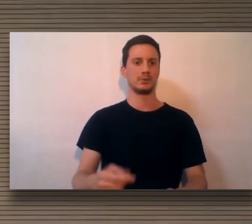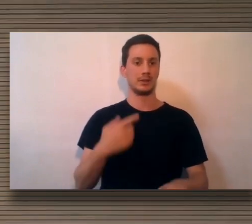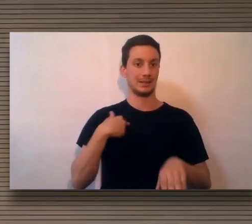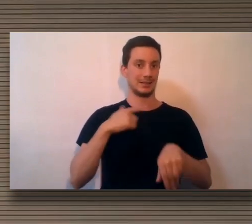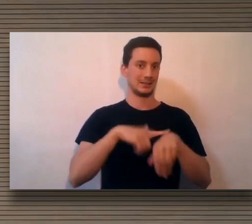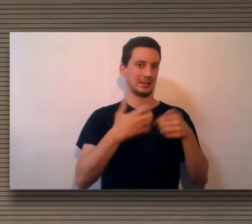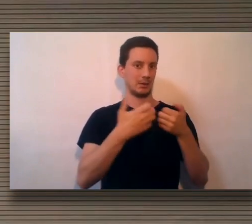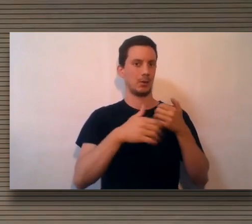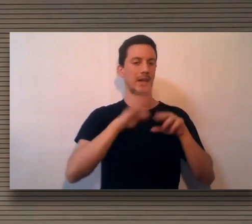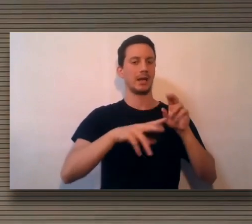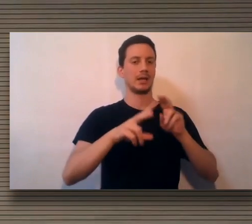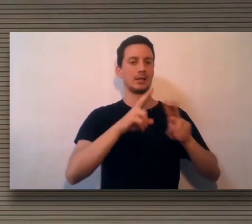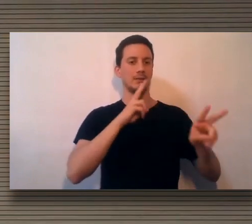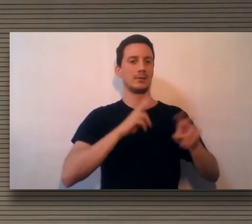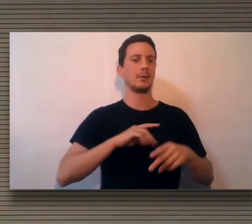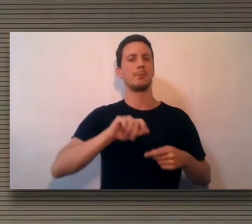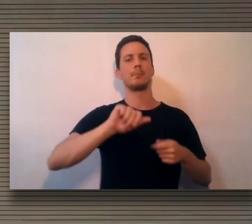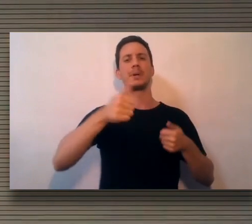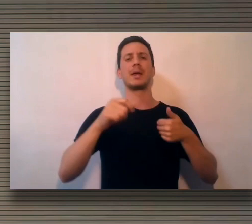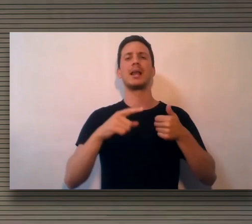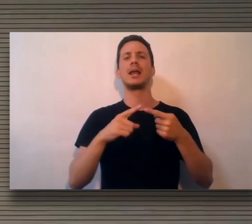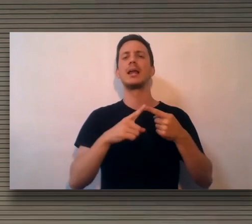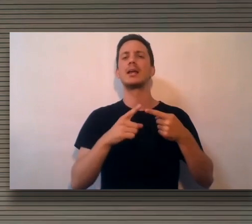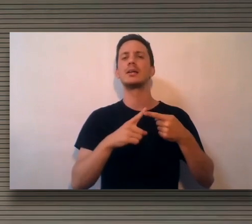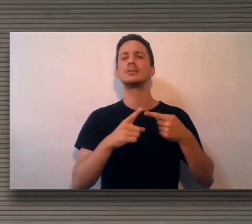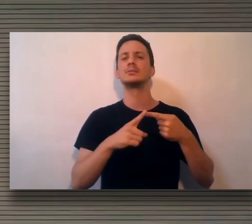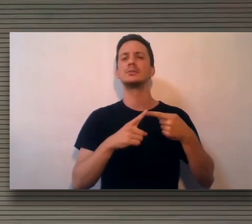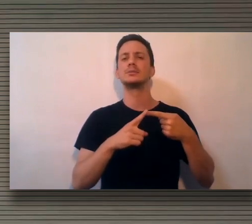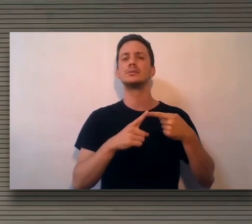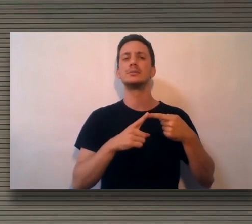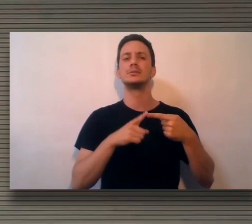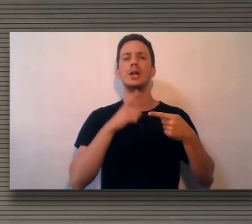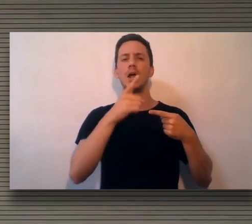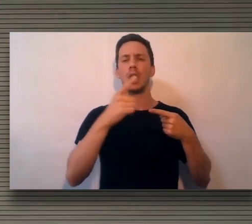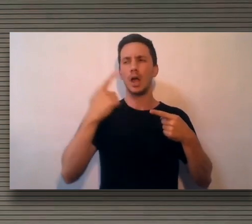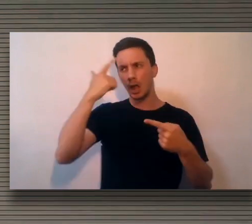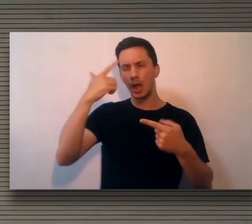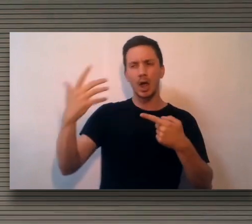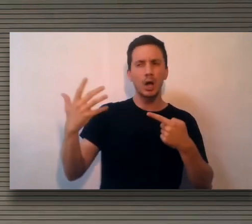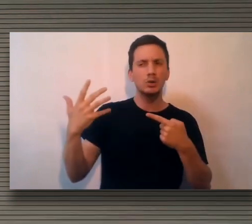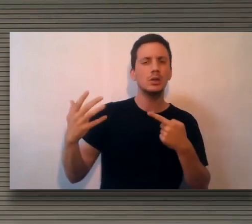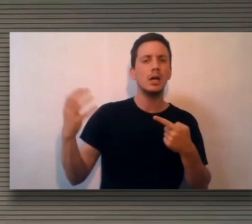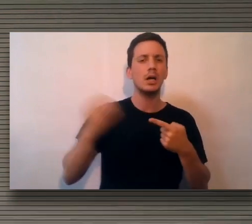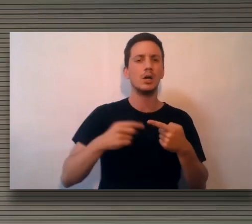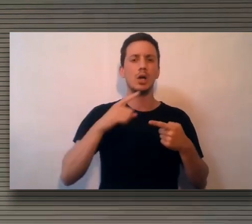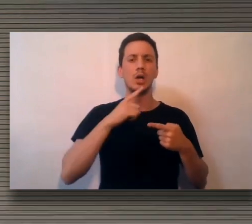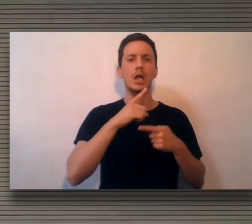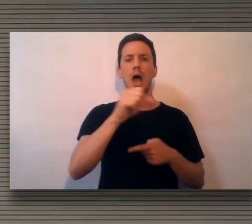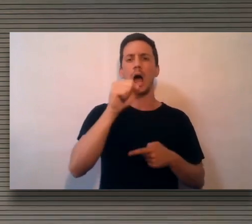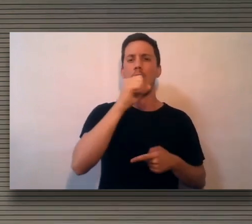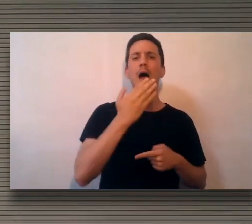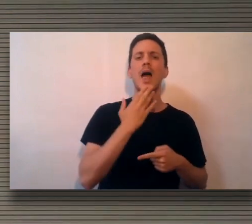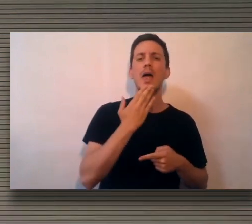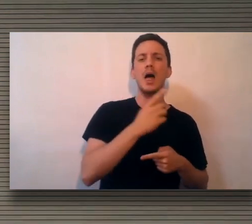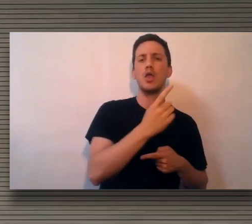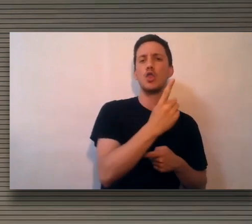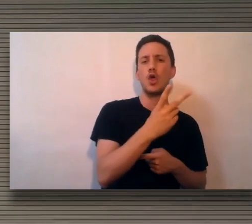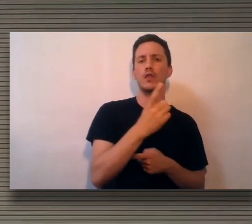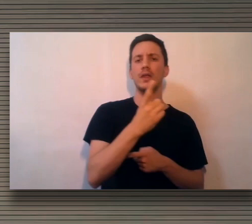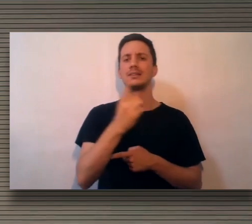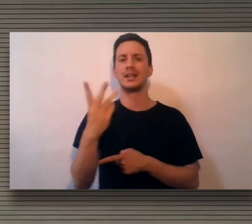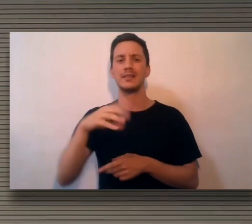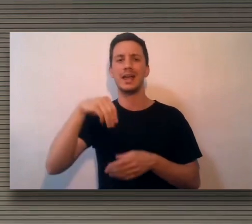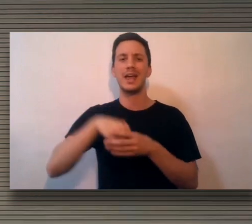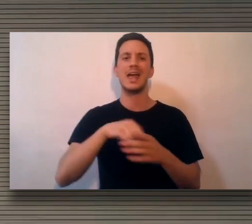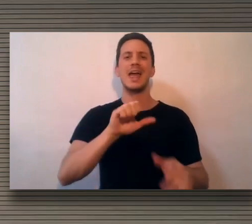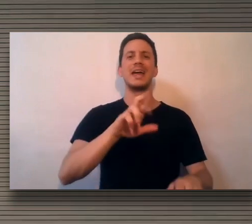para responderlas. Mira, la primera que tenemos es, ¿qué aconsejarías a un niño de unos 12 13 años con